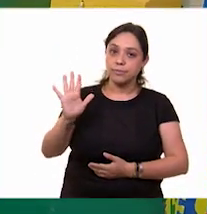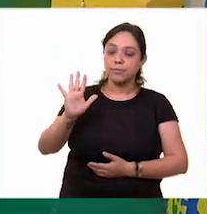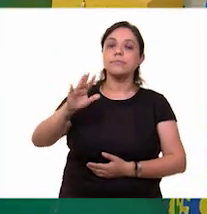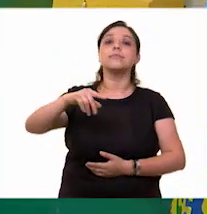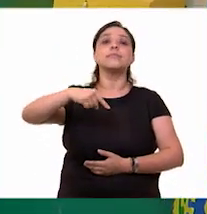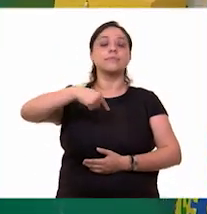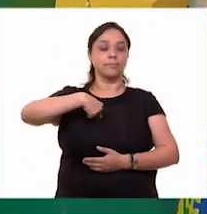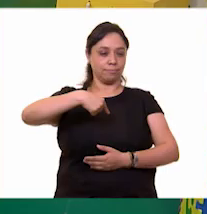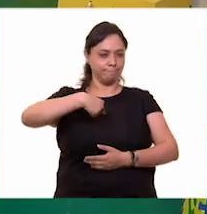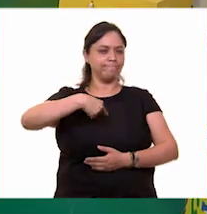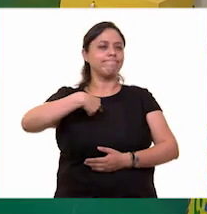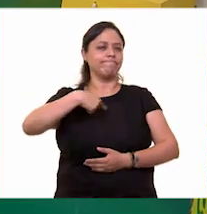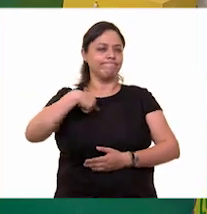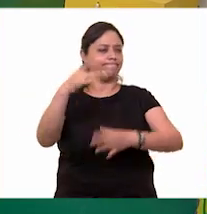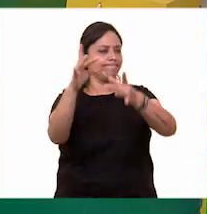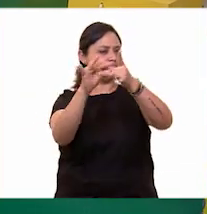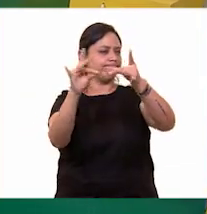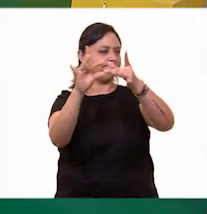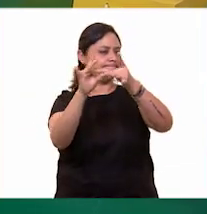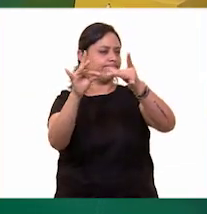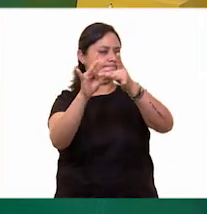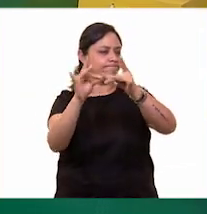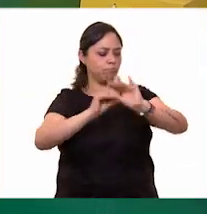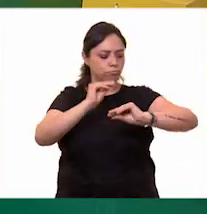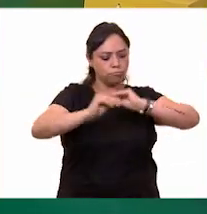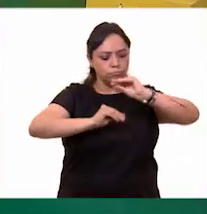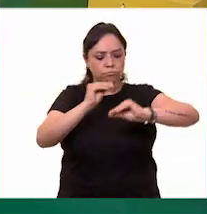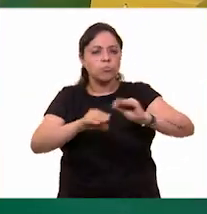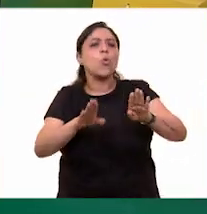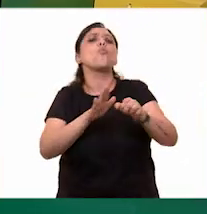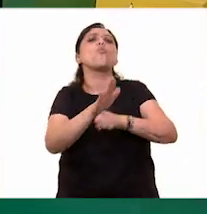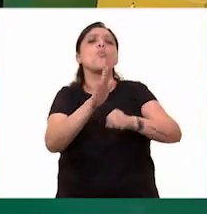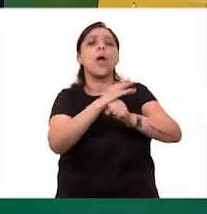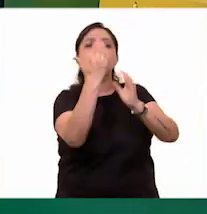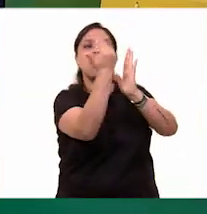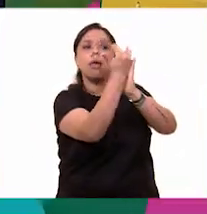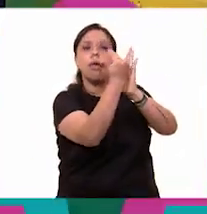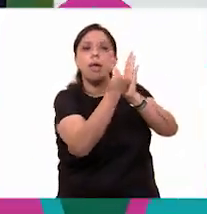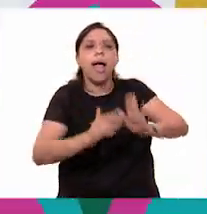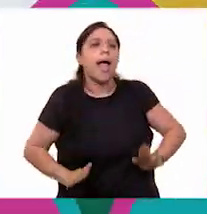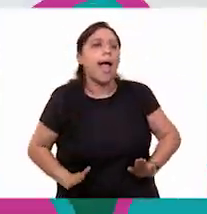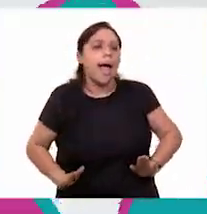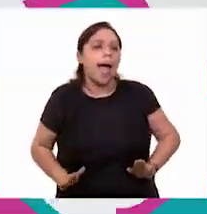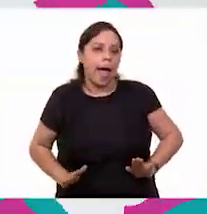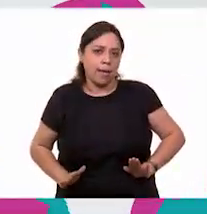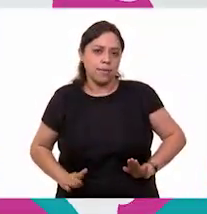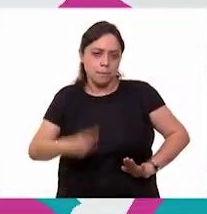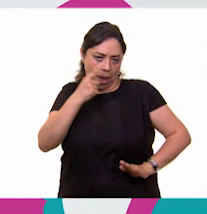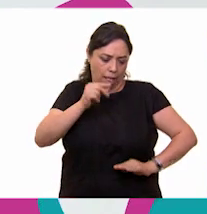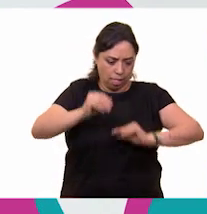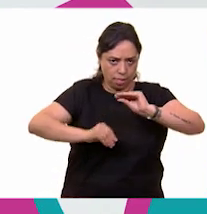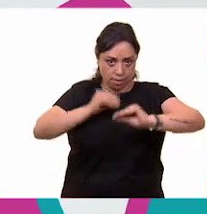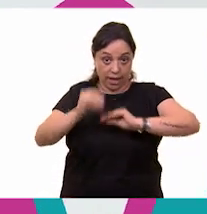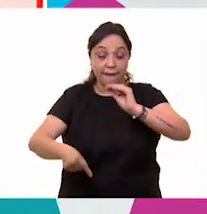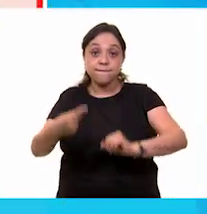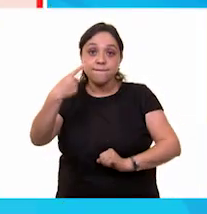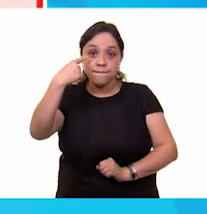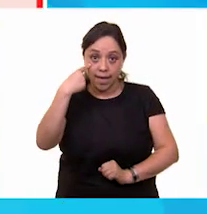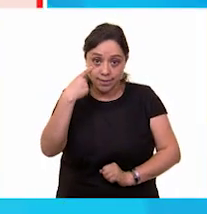también tenemos que ver qué características nos está pidiendo para formar nuestro mantel pequeño. Y dice así, nos